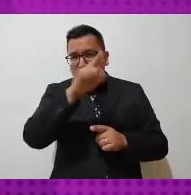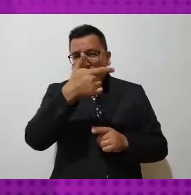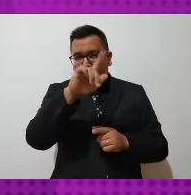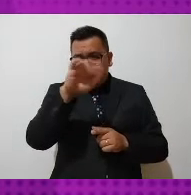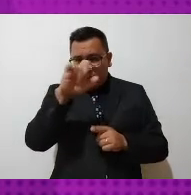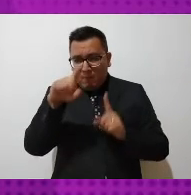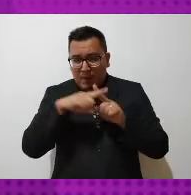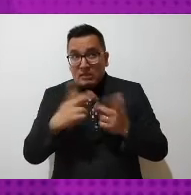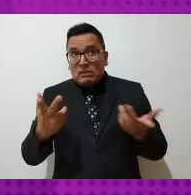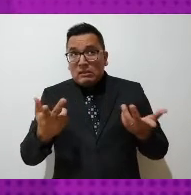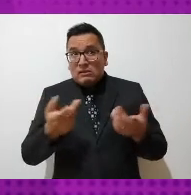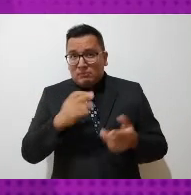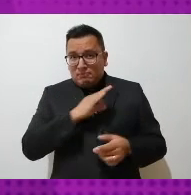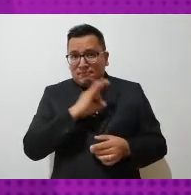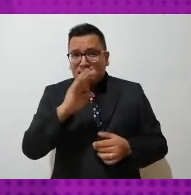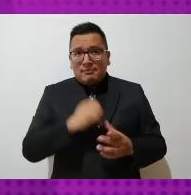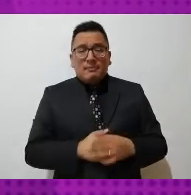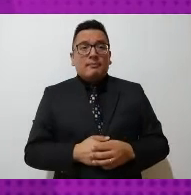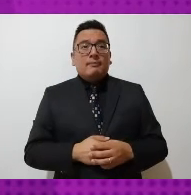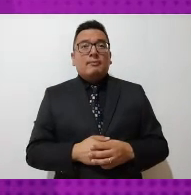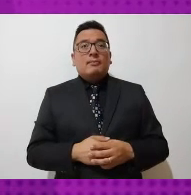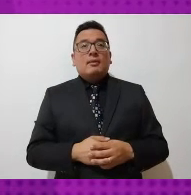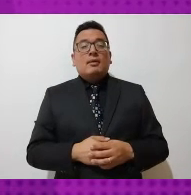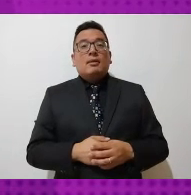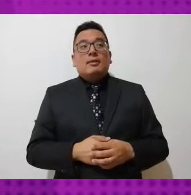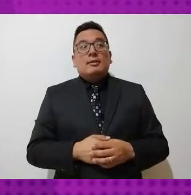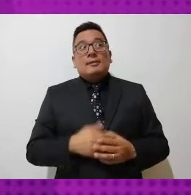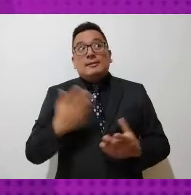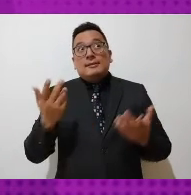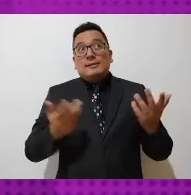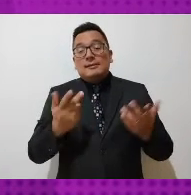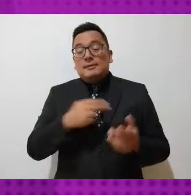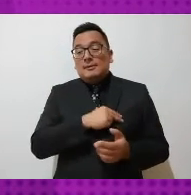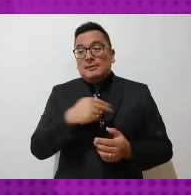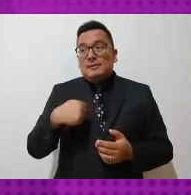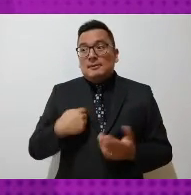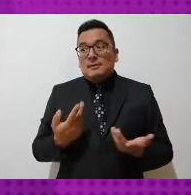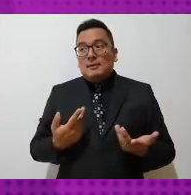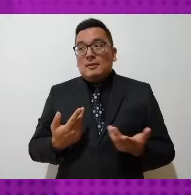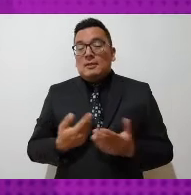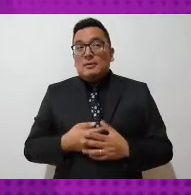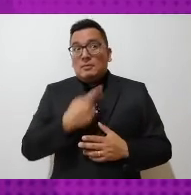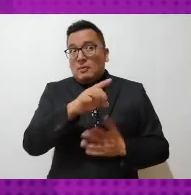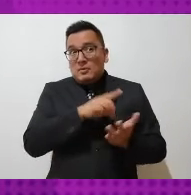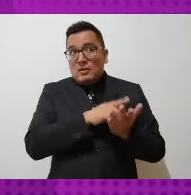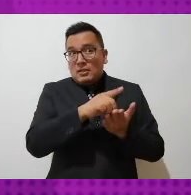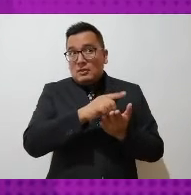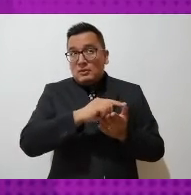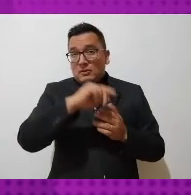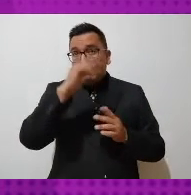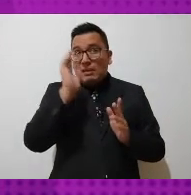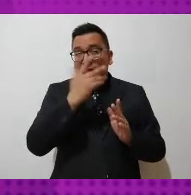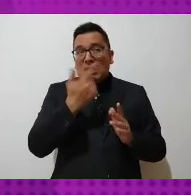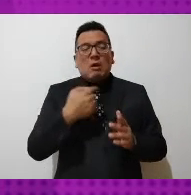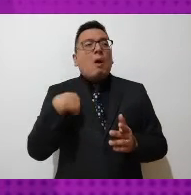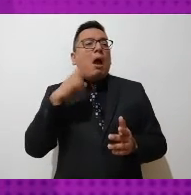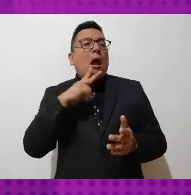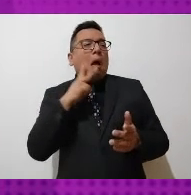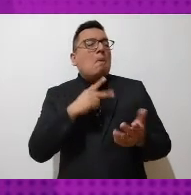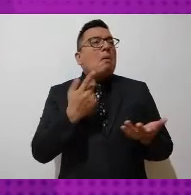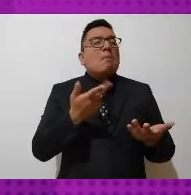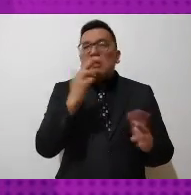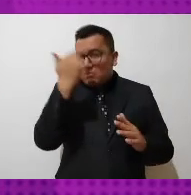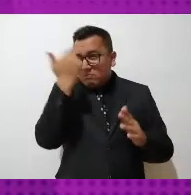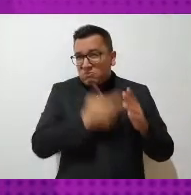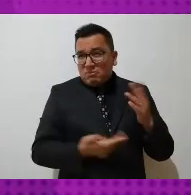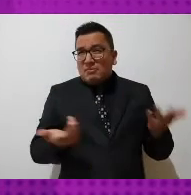diversidad sexual. ¿Realmente tenemos esa facultad? ¿Realmente no estamos vulnerando derechos de esa persona al exigirles por lo